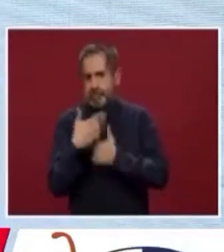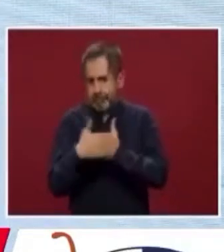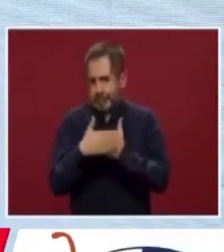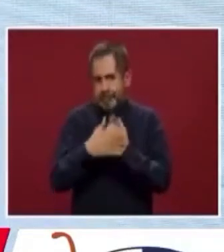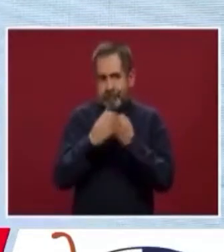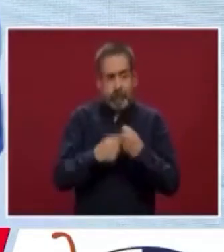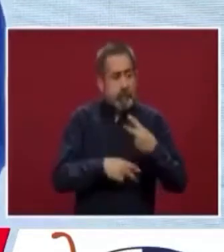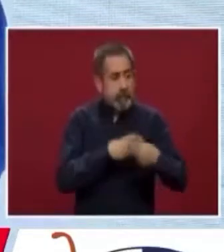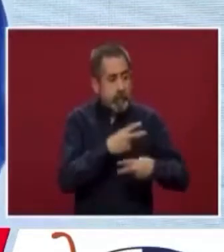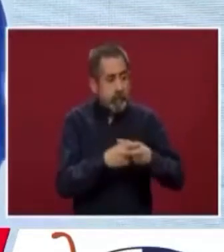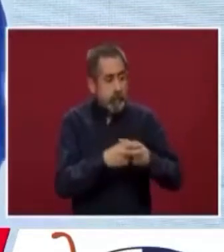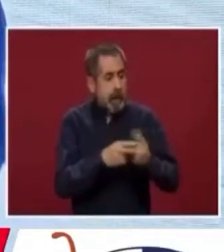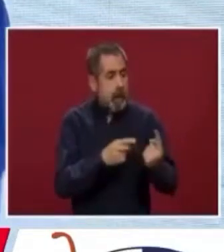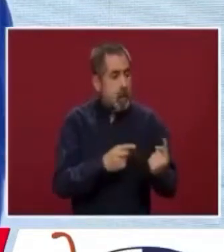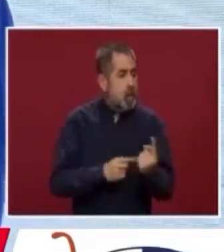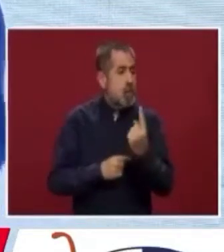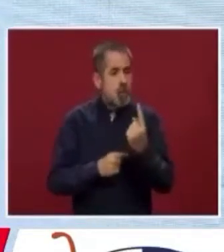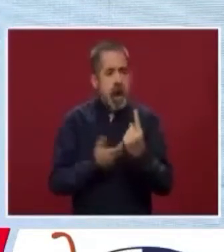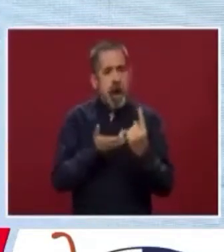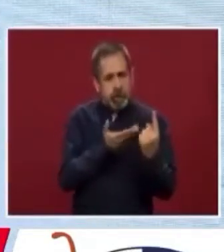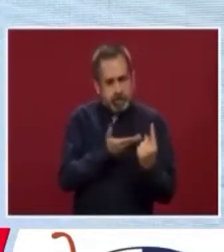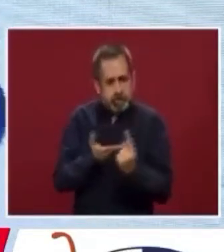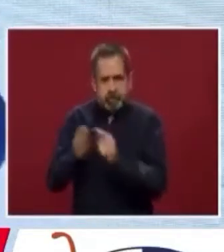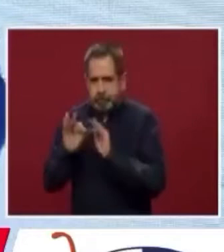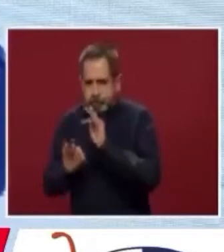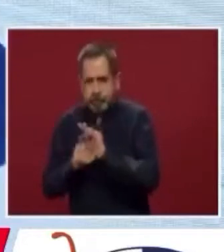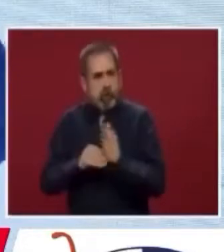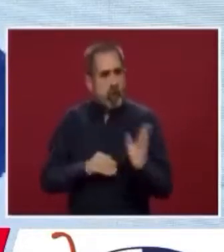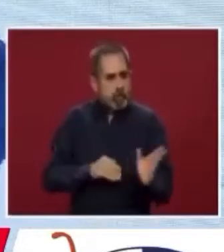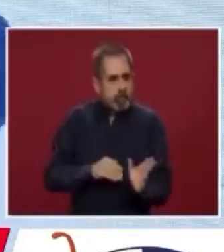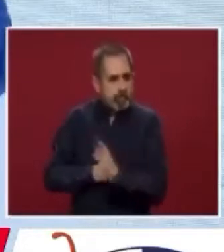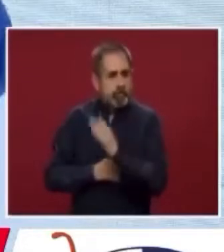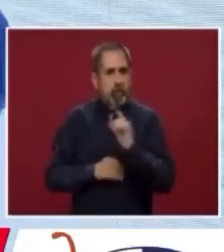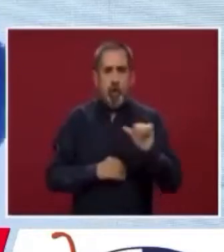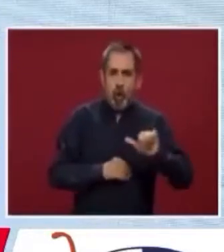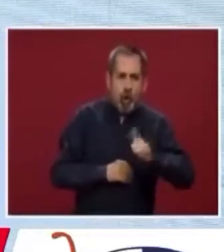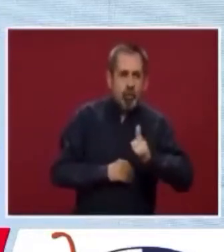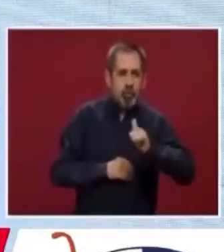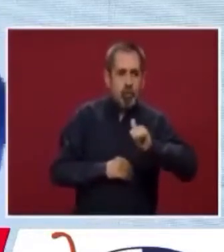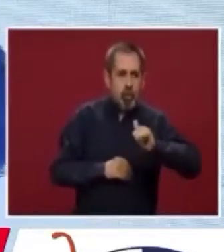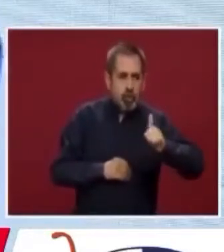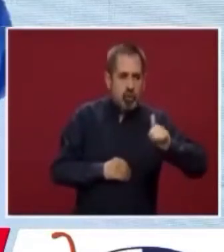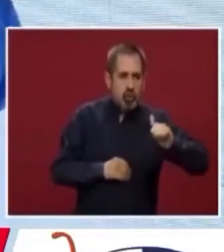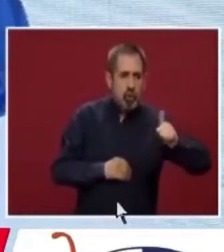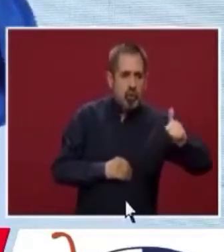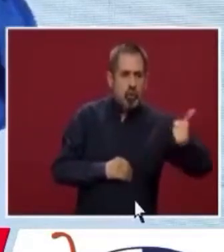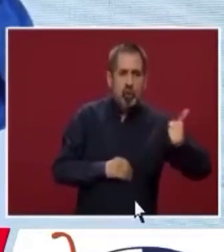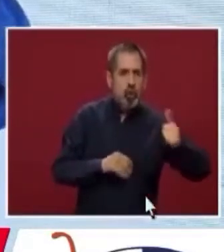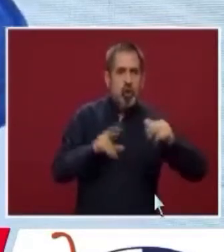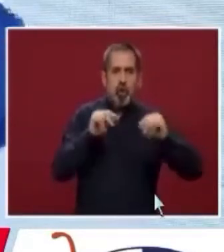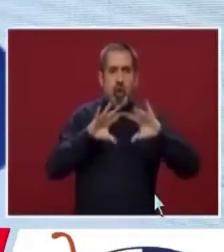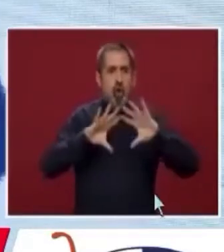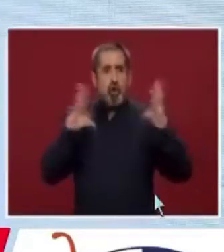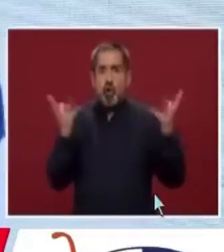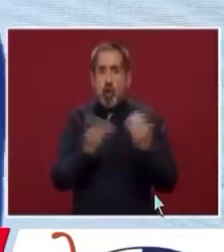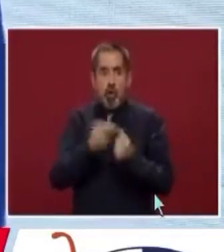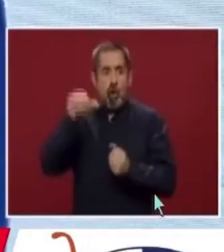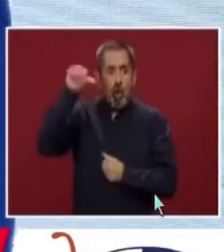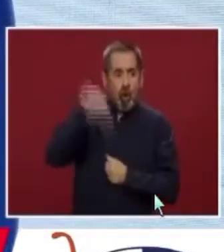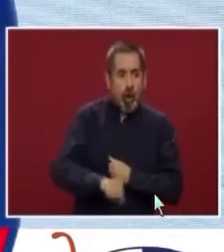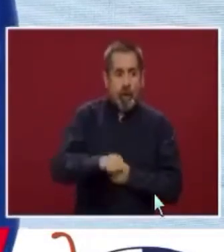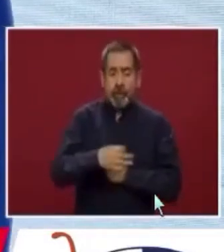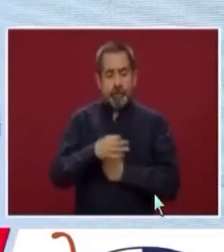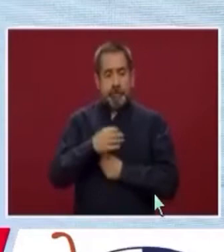se junten en las mismas fechas, se van pasando de un día para otro porque los contagios son más lentos. Y esto nos